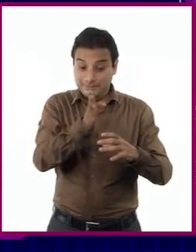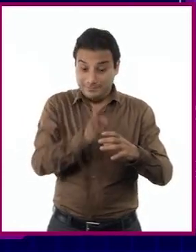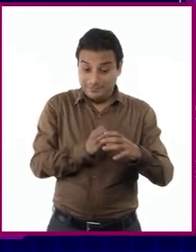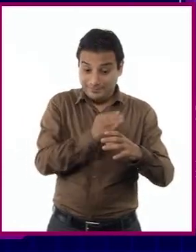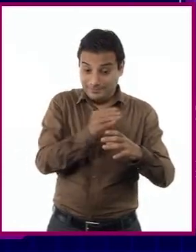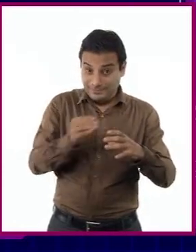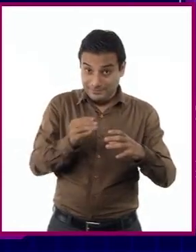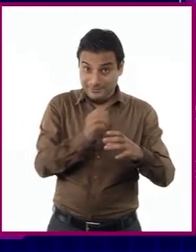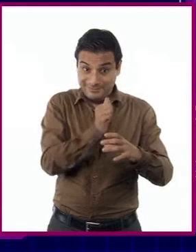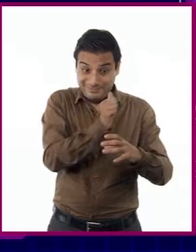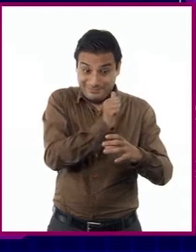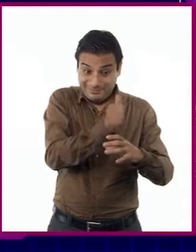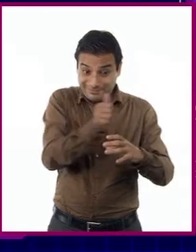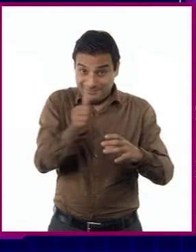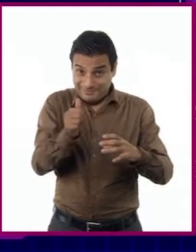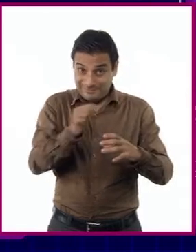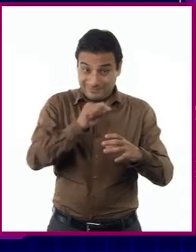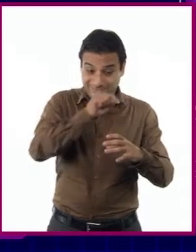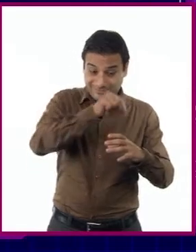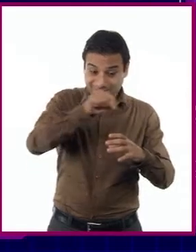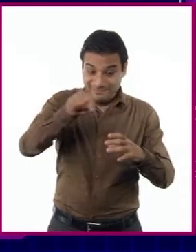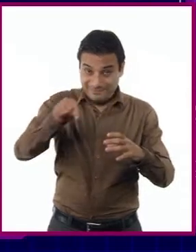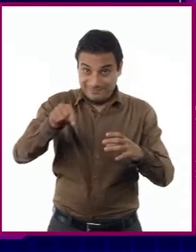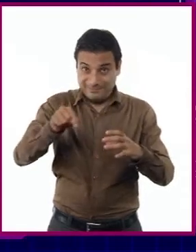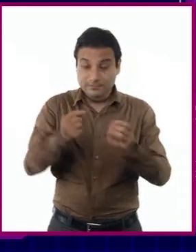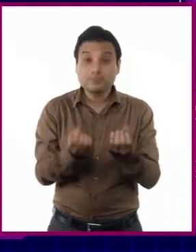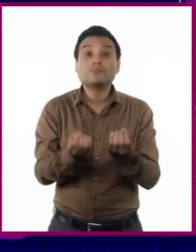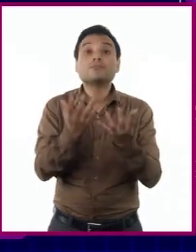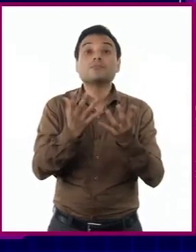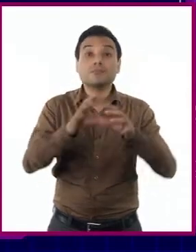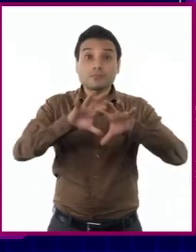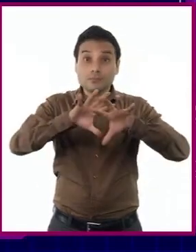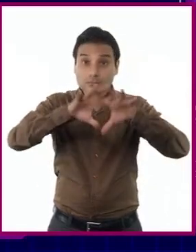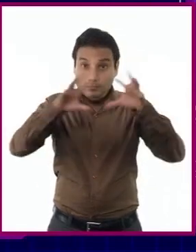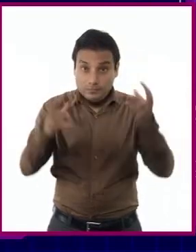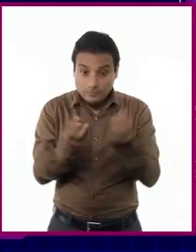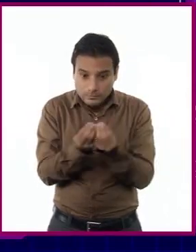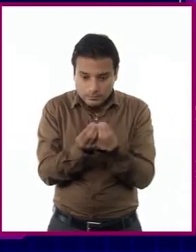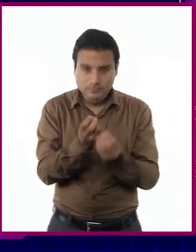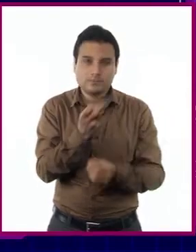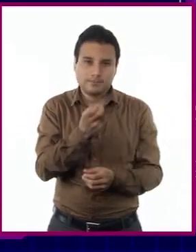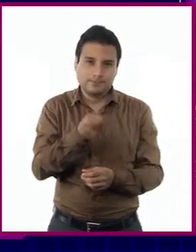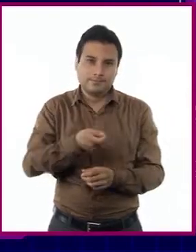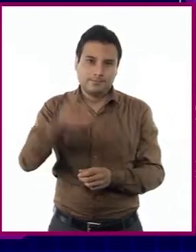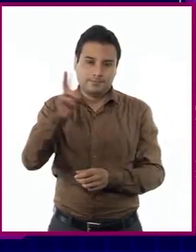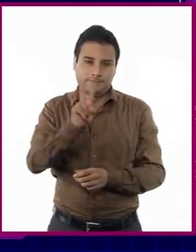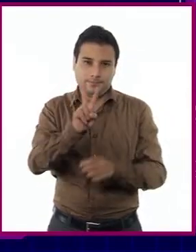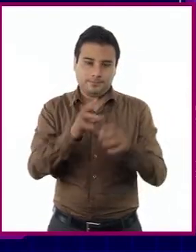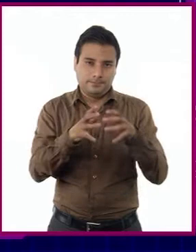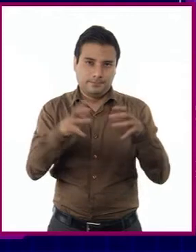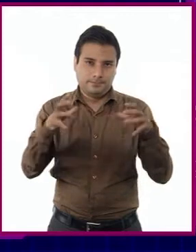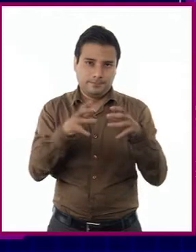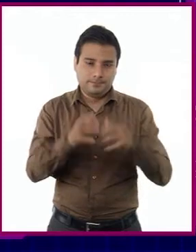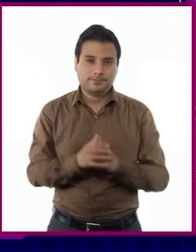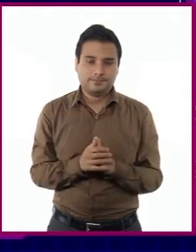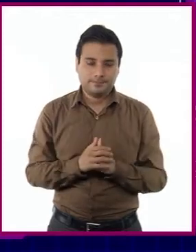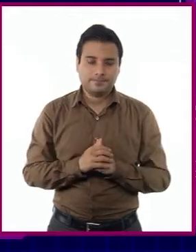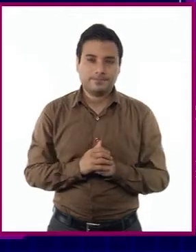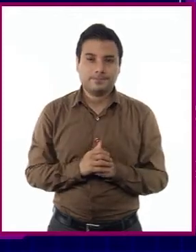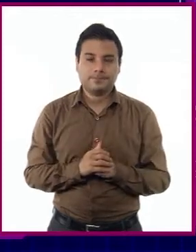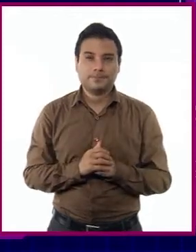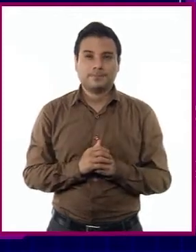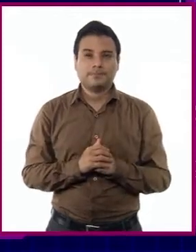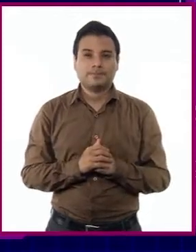del número de prismas triangulares rectos que lo conforman en el caso del prisma